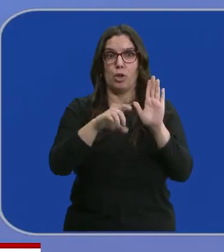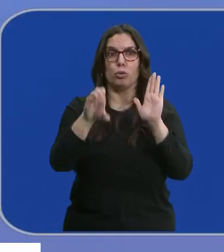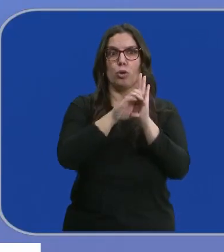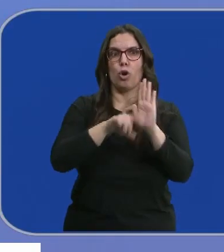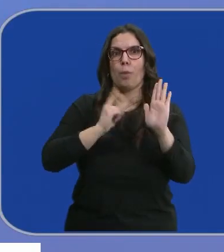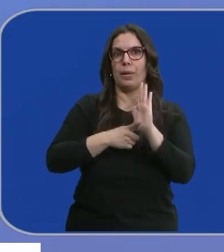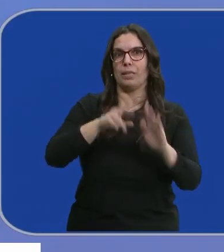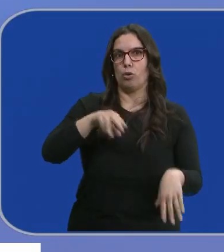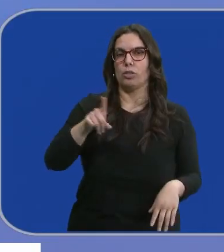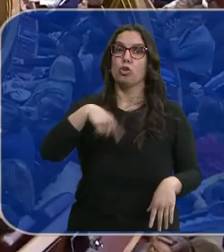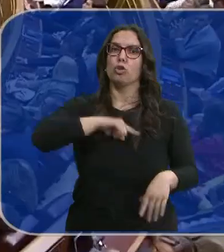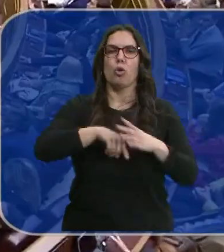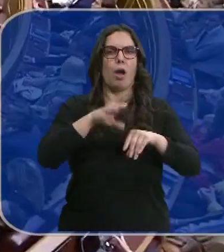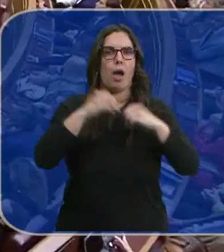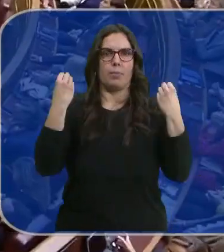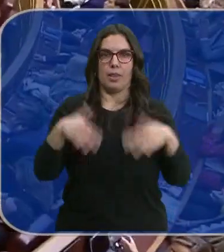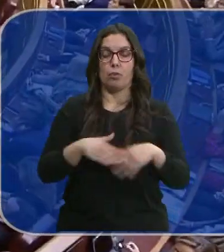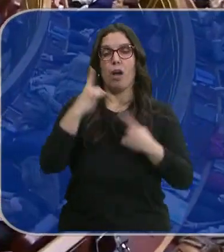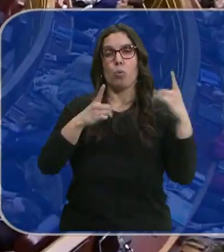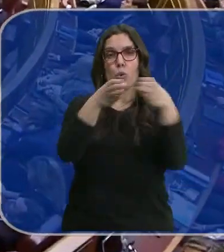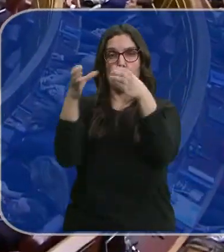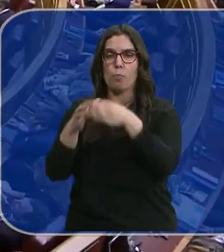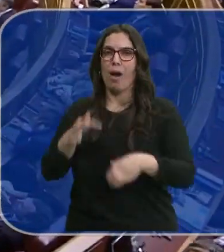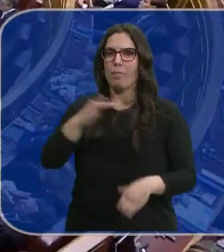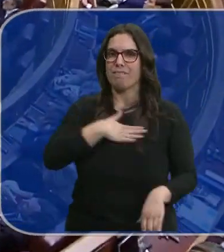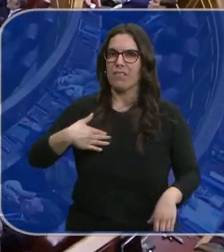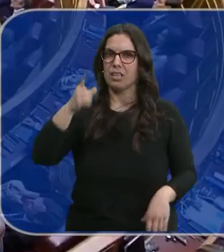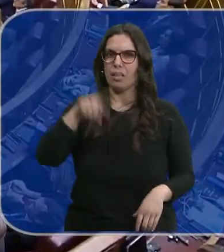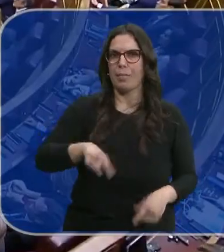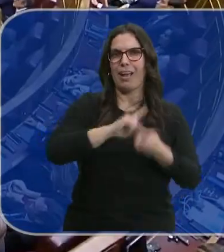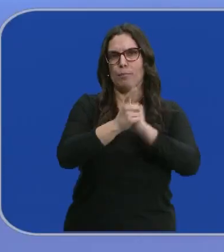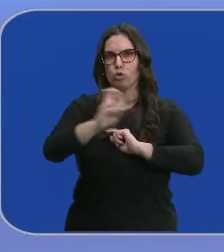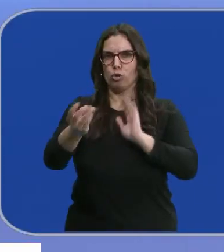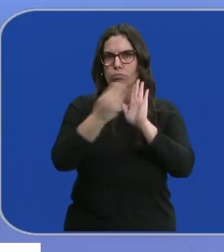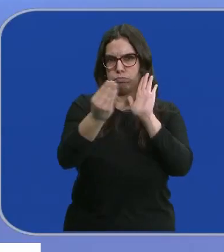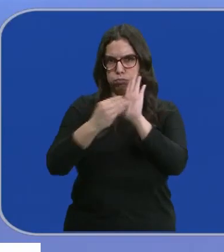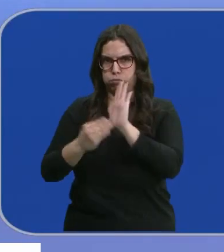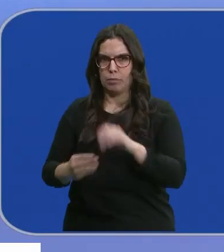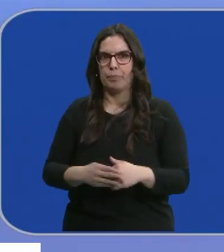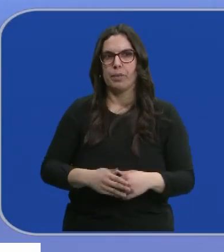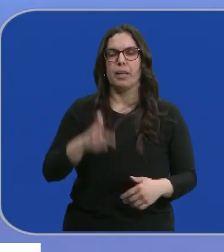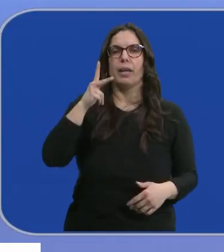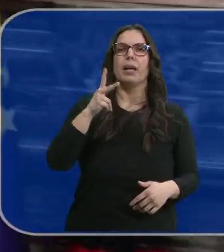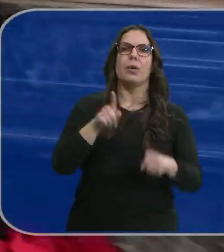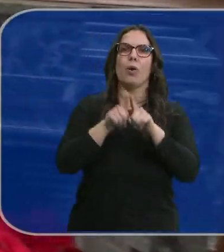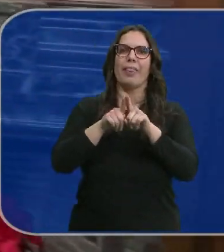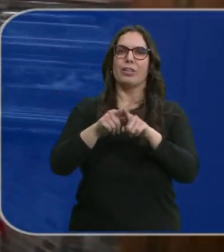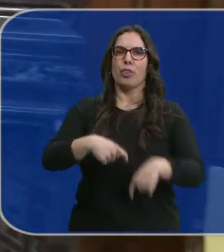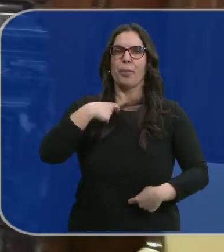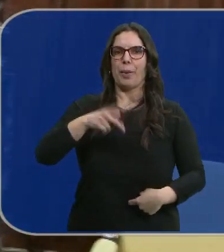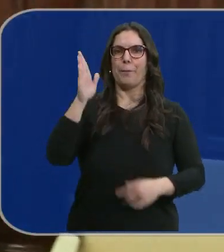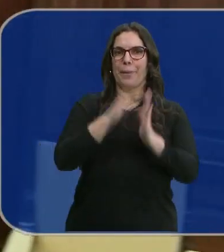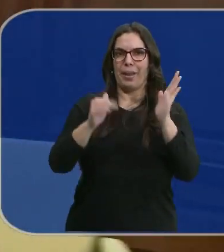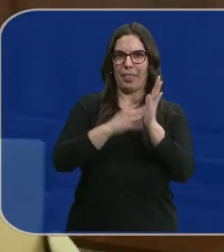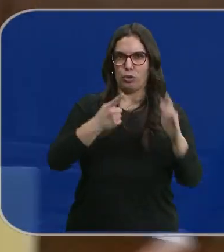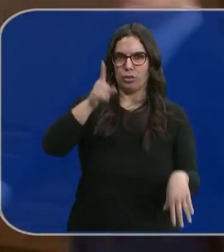completa. Nuestro voto será abstención. Algunas formaciones, además, quieren introducir otros cambios. La reforma del derecho civil valenciano. Pero en